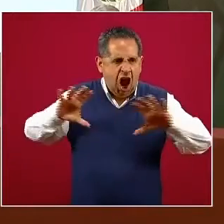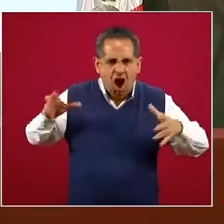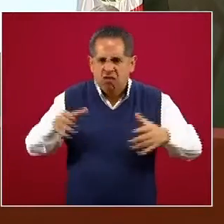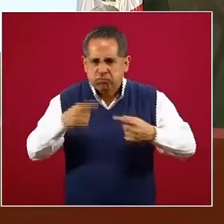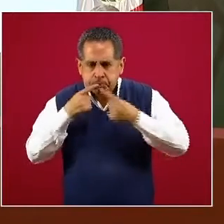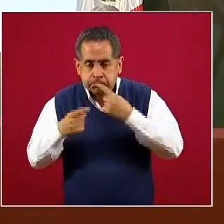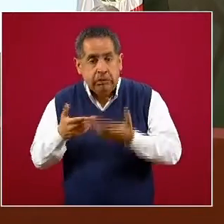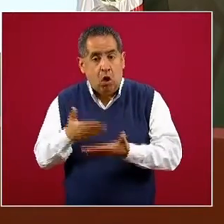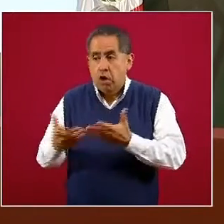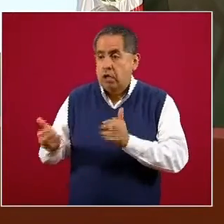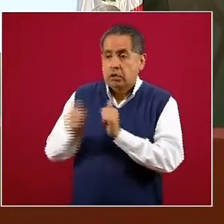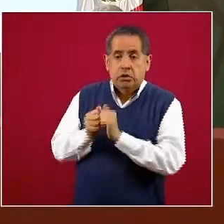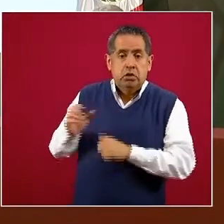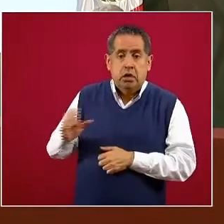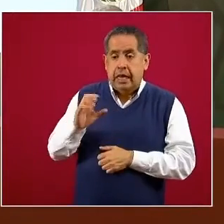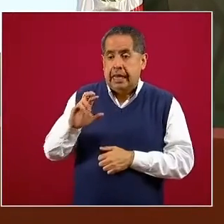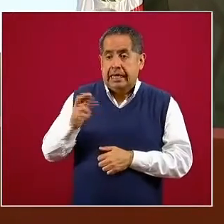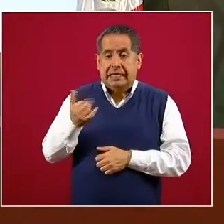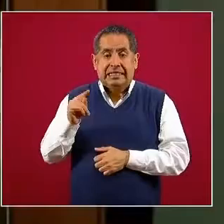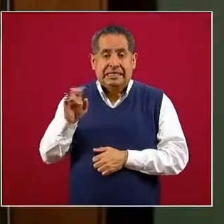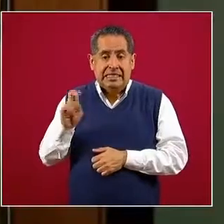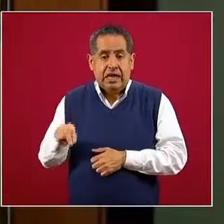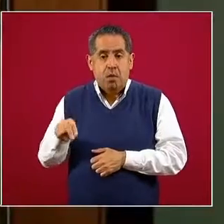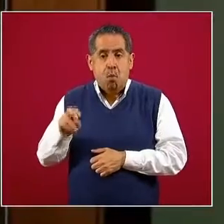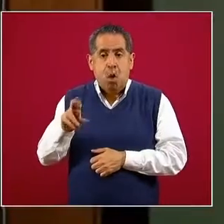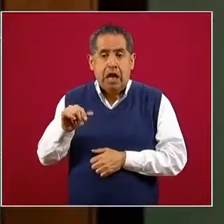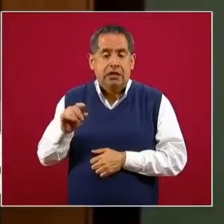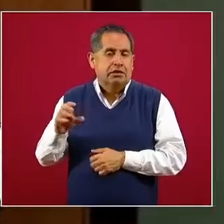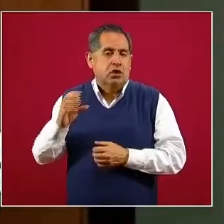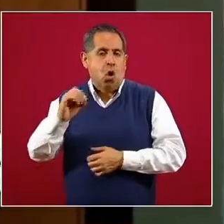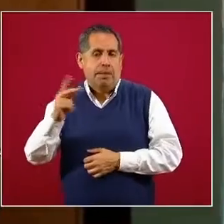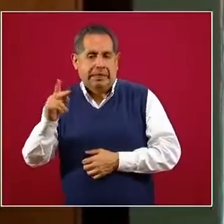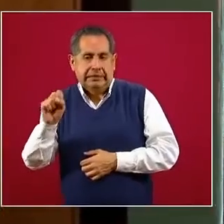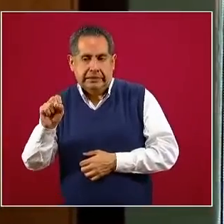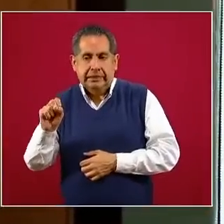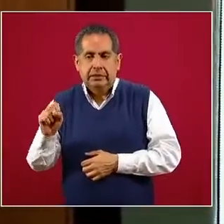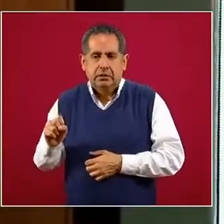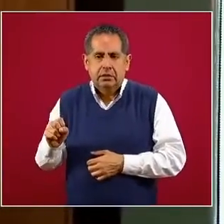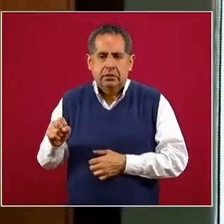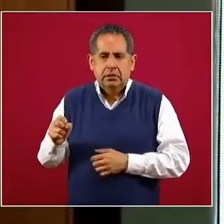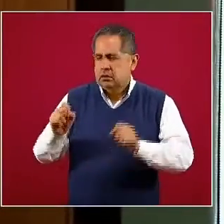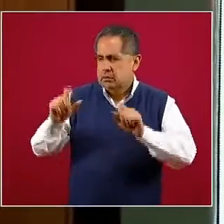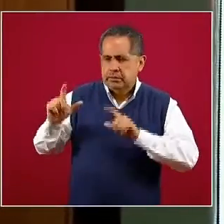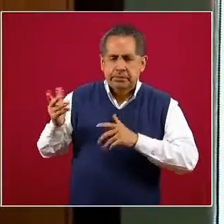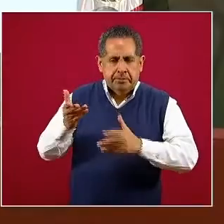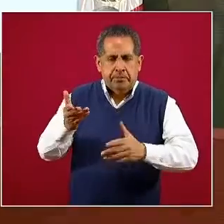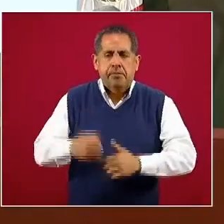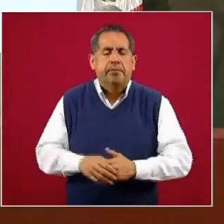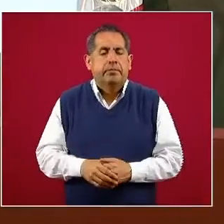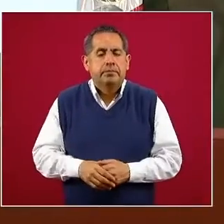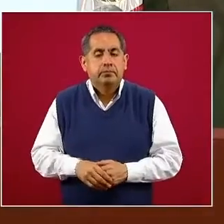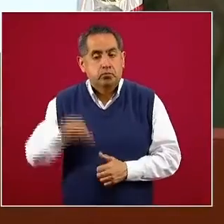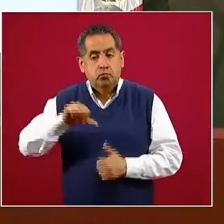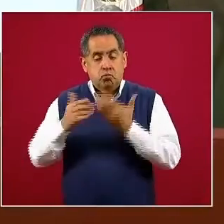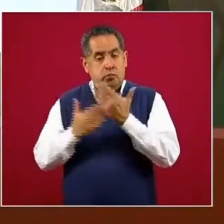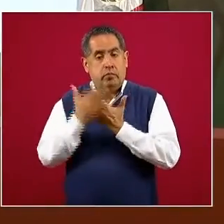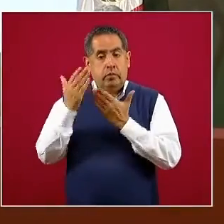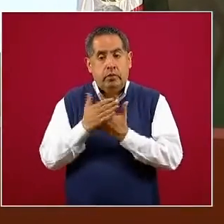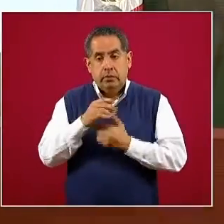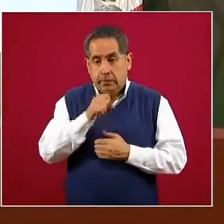los síntomas o las confirmaciones por laboratorio, pero una no interfiere con el uso de la información de la otra. Y esto es muy